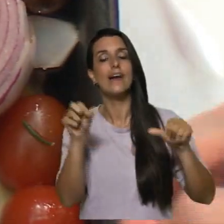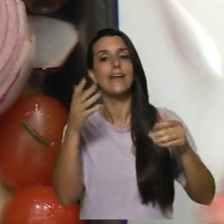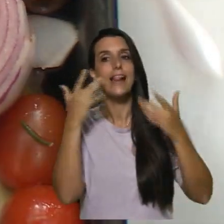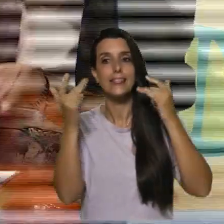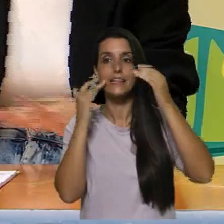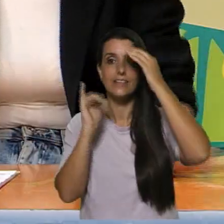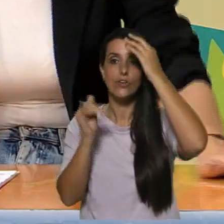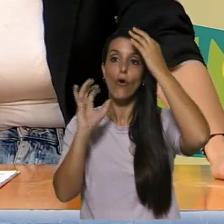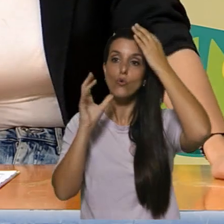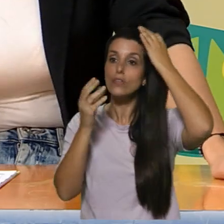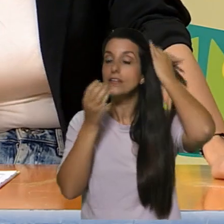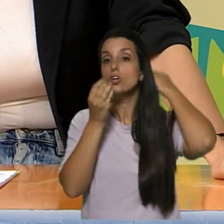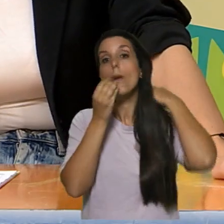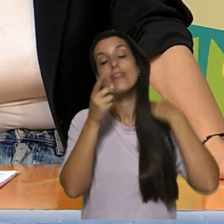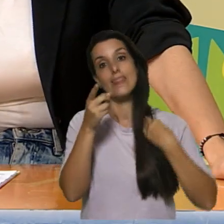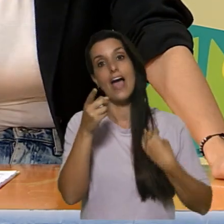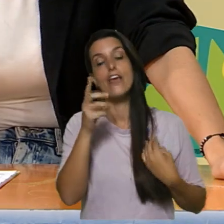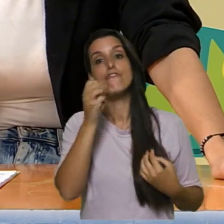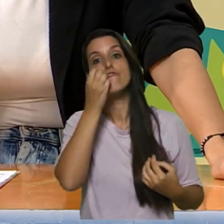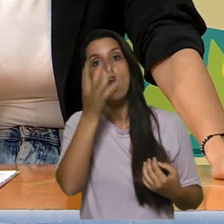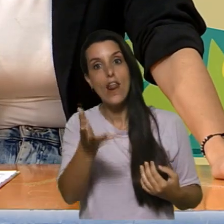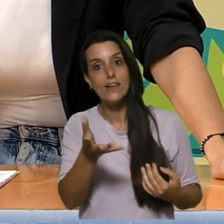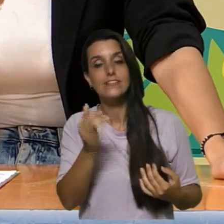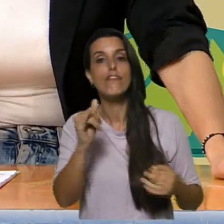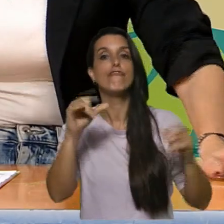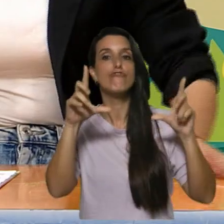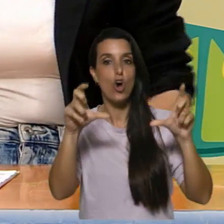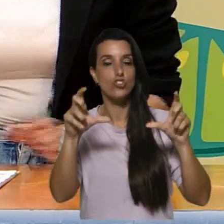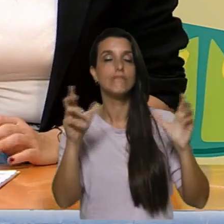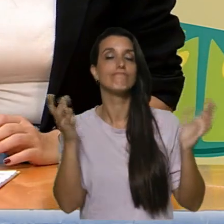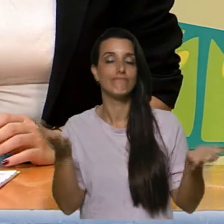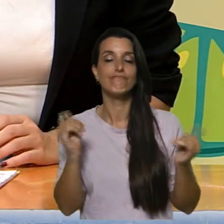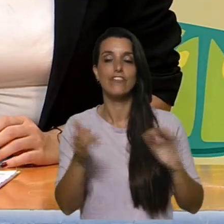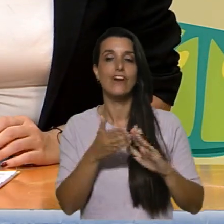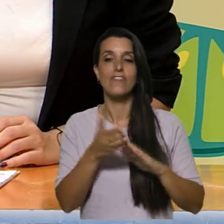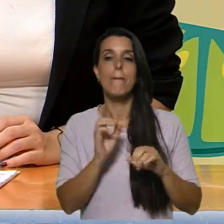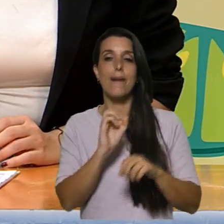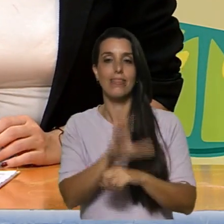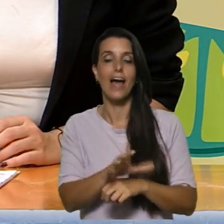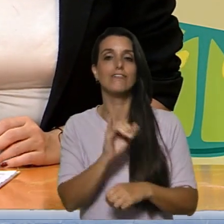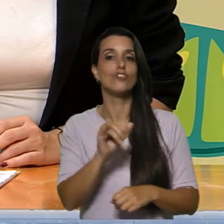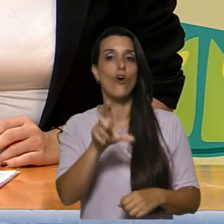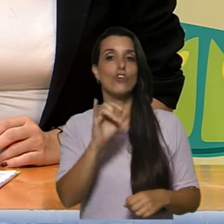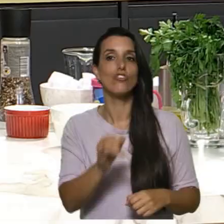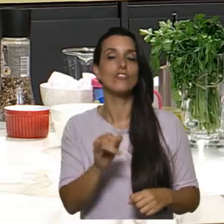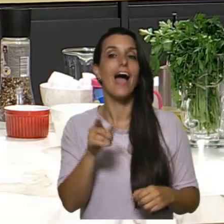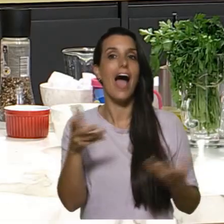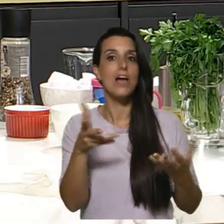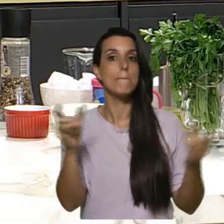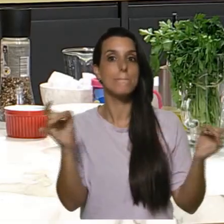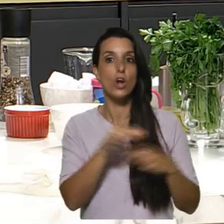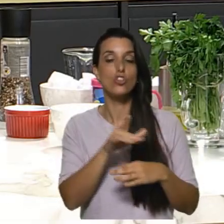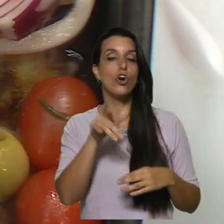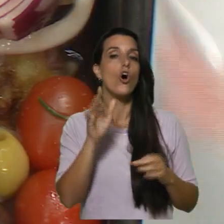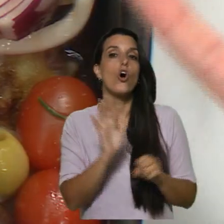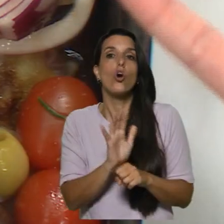comida. Con frutas, con comida y con flores que vas a ver. Sacale una foto. Vos no lo podés. Lo voy a pasar ahora a la foto. Claro, obvio. Mira, ahí te quedó. Es